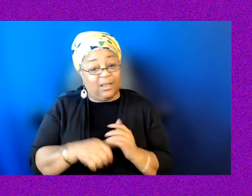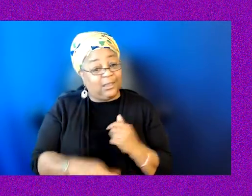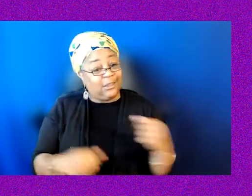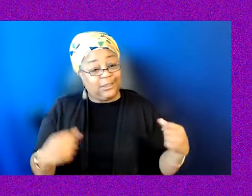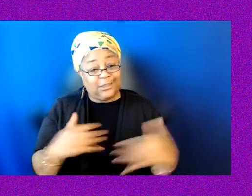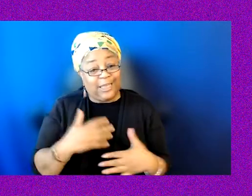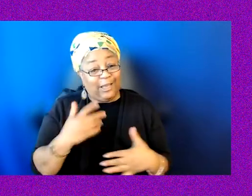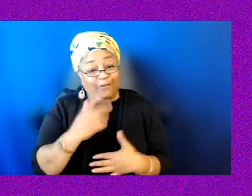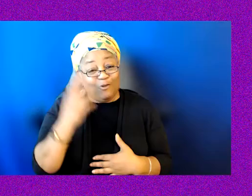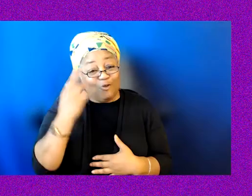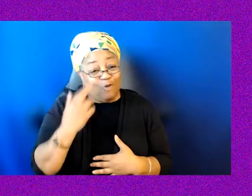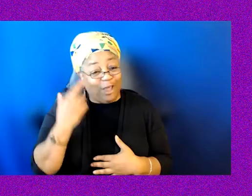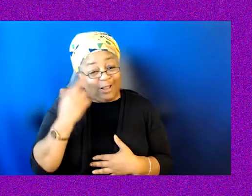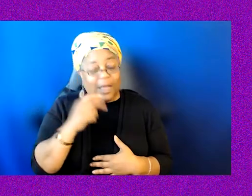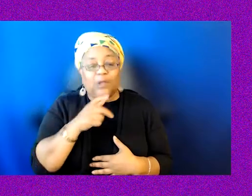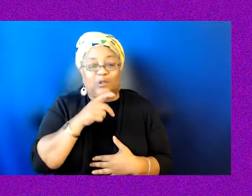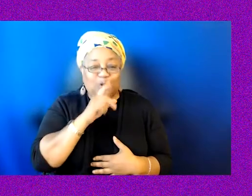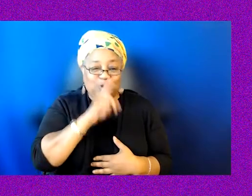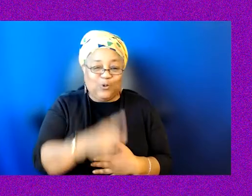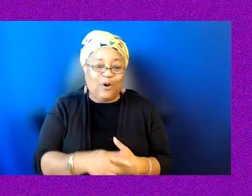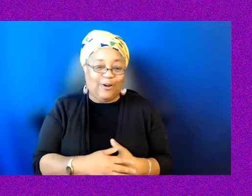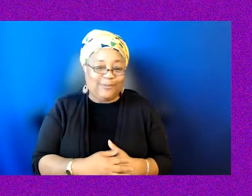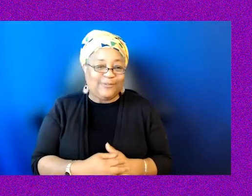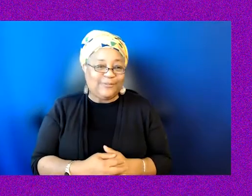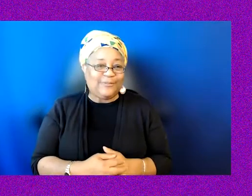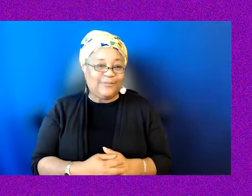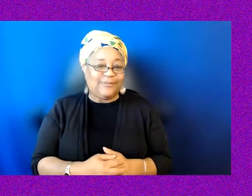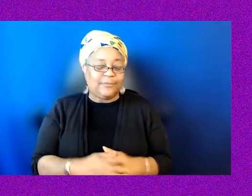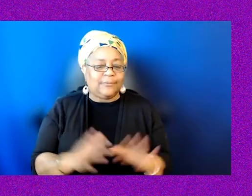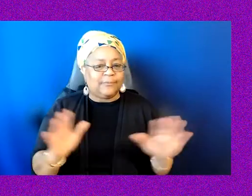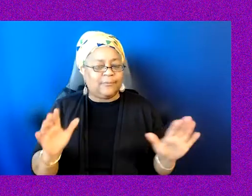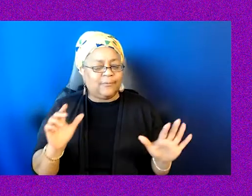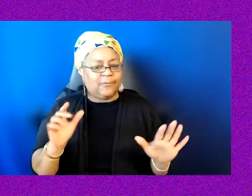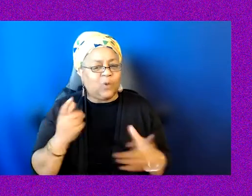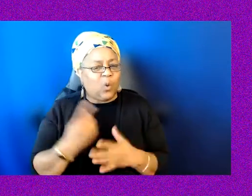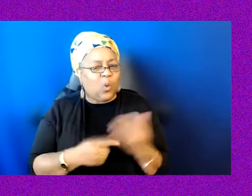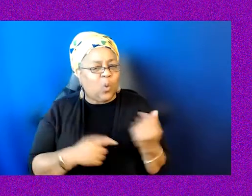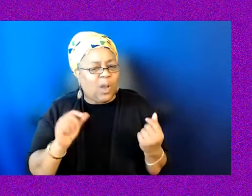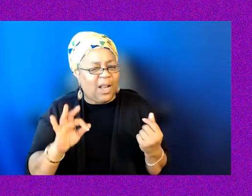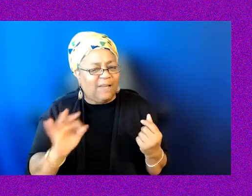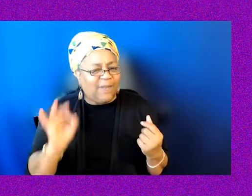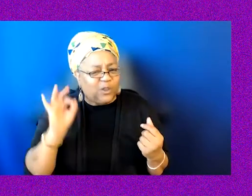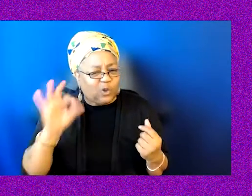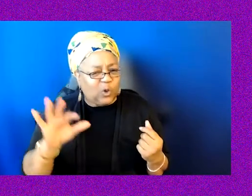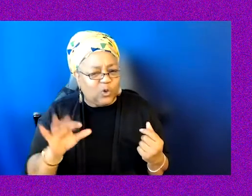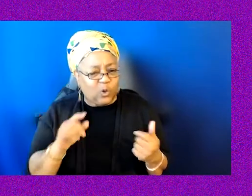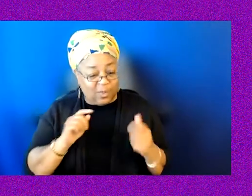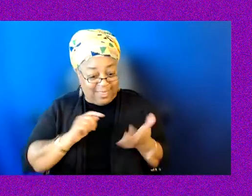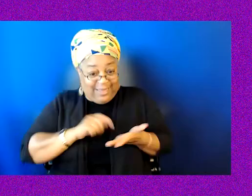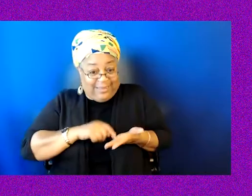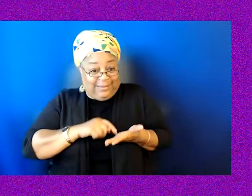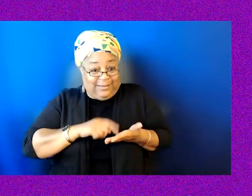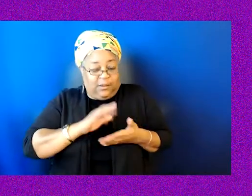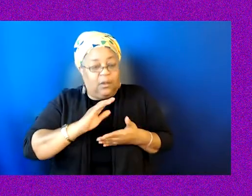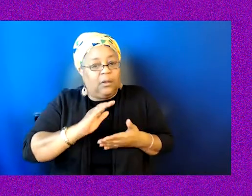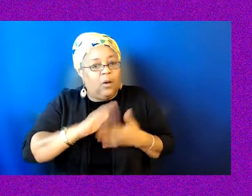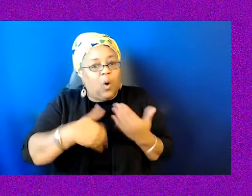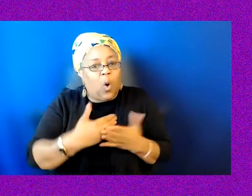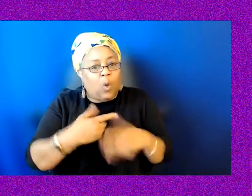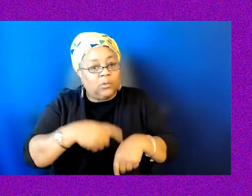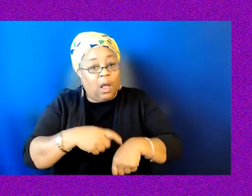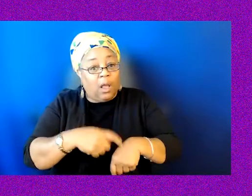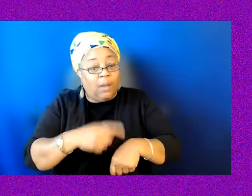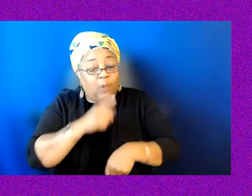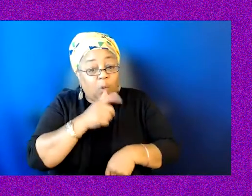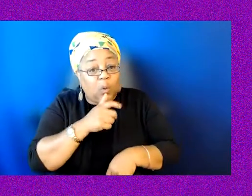Ninguna mierda le puede provocar pavor cuando se da cuenta de quién es. ¿Qué tal si le dijera que fue durante